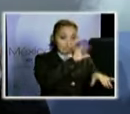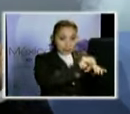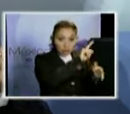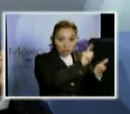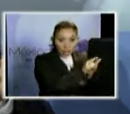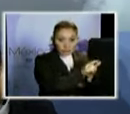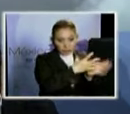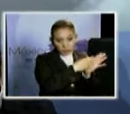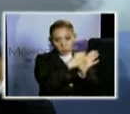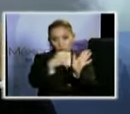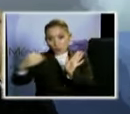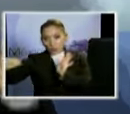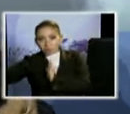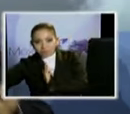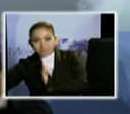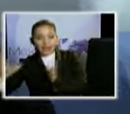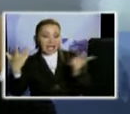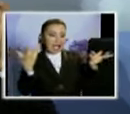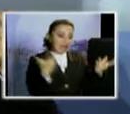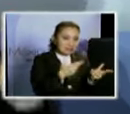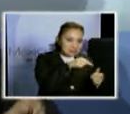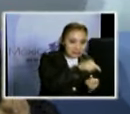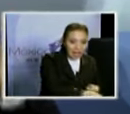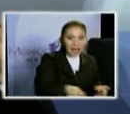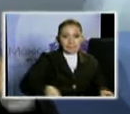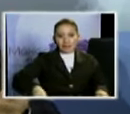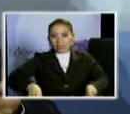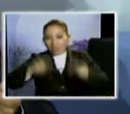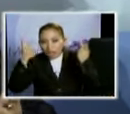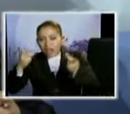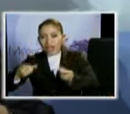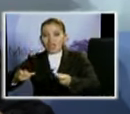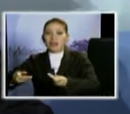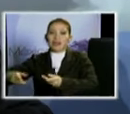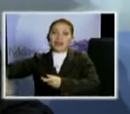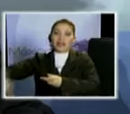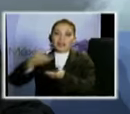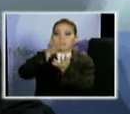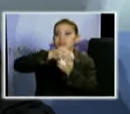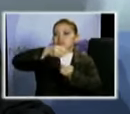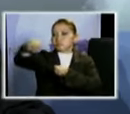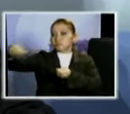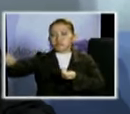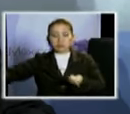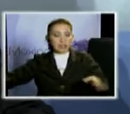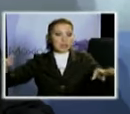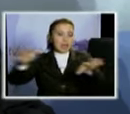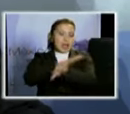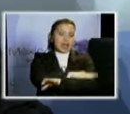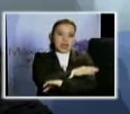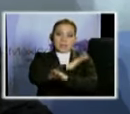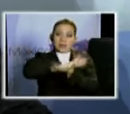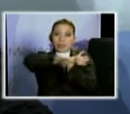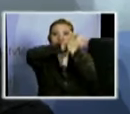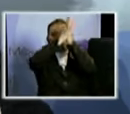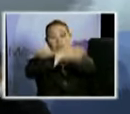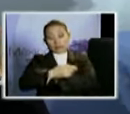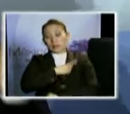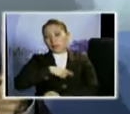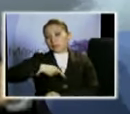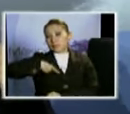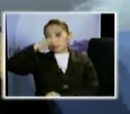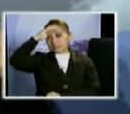cadena, implica producirla, implica distribuirla, comercializarla, etcétera. Es un cambio muy radical, hay que estar conscientes de